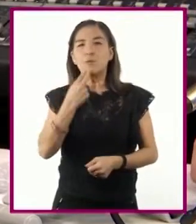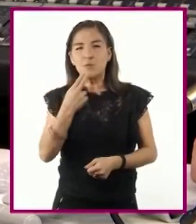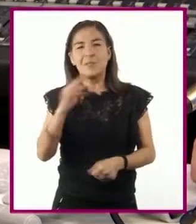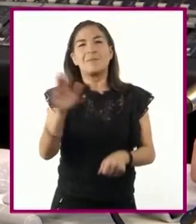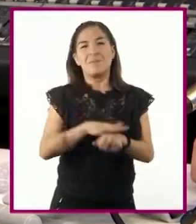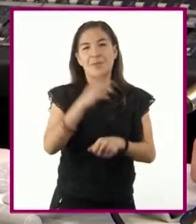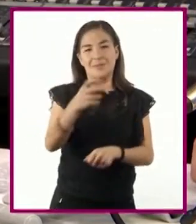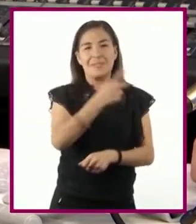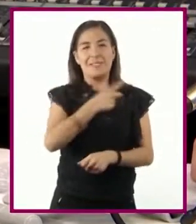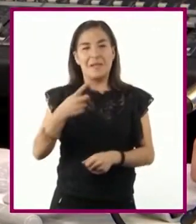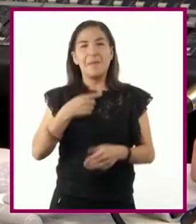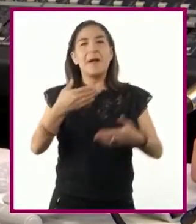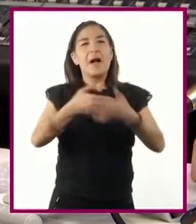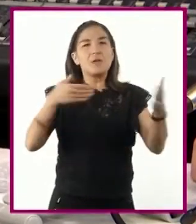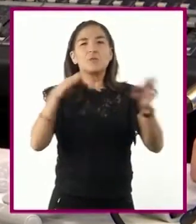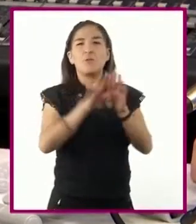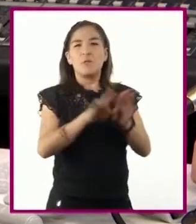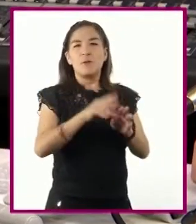educarnos para su uso.